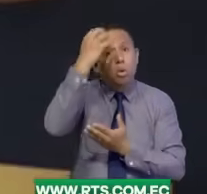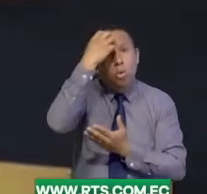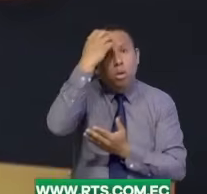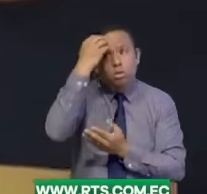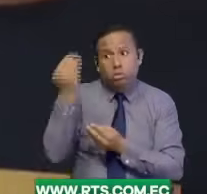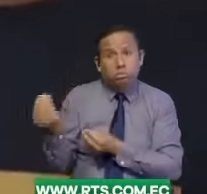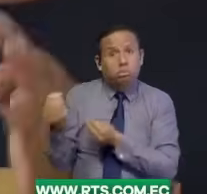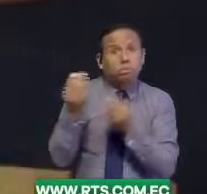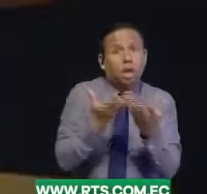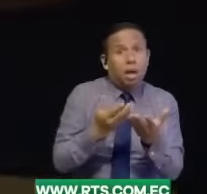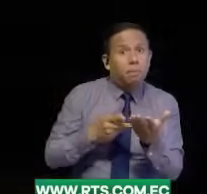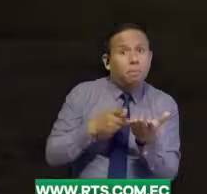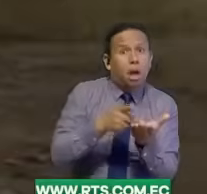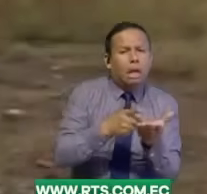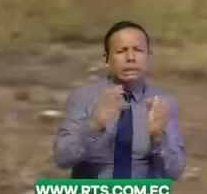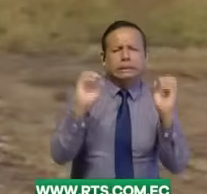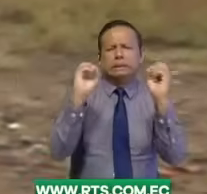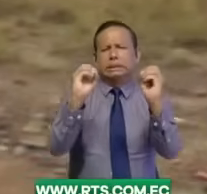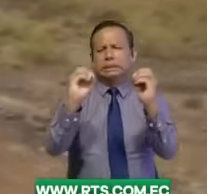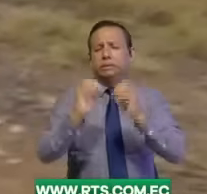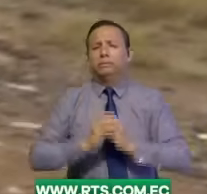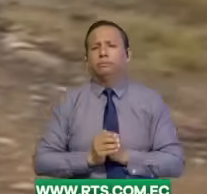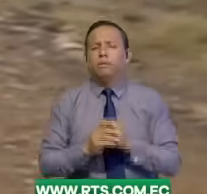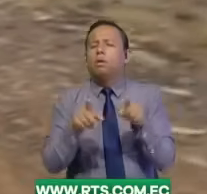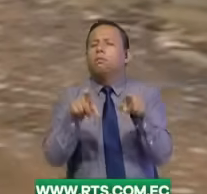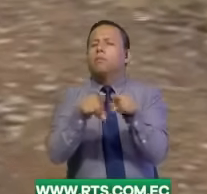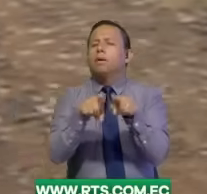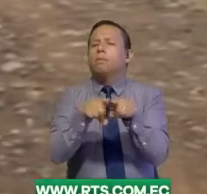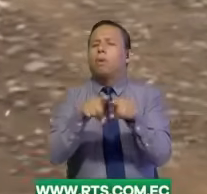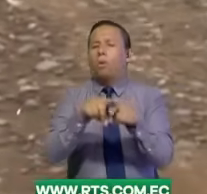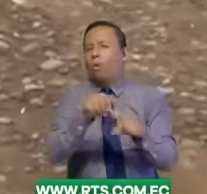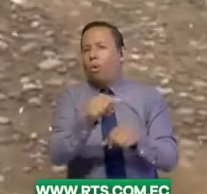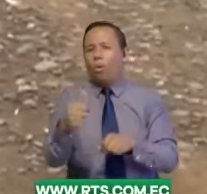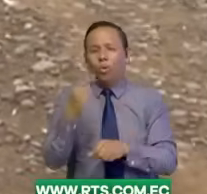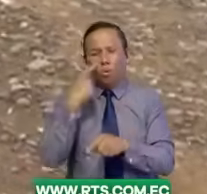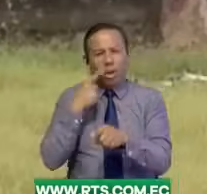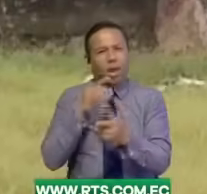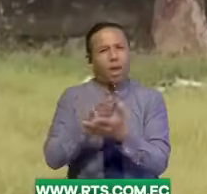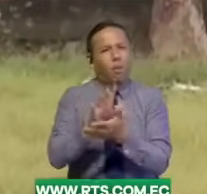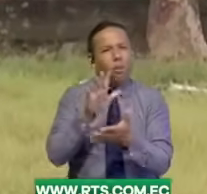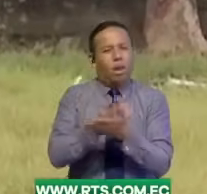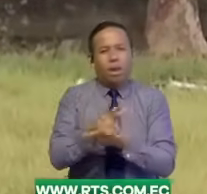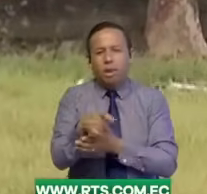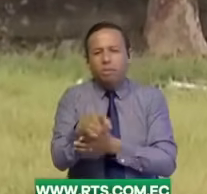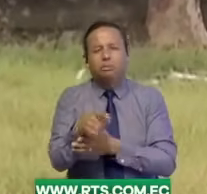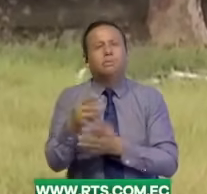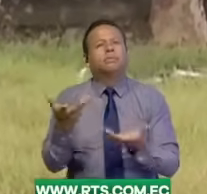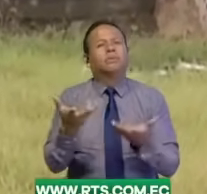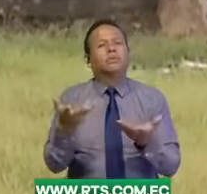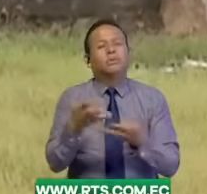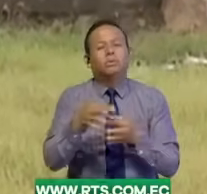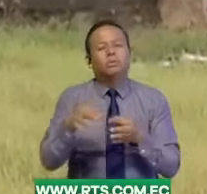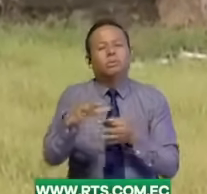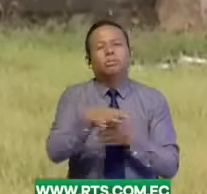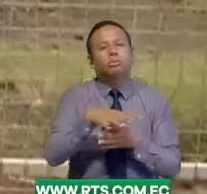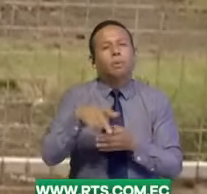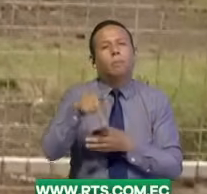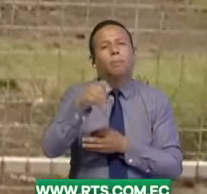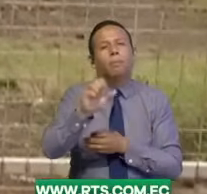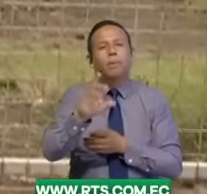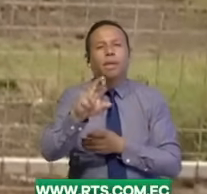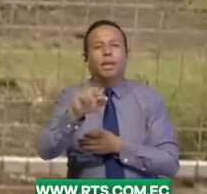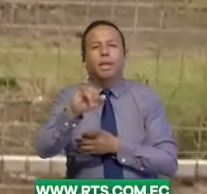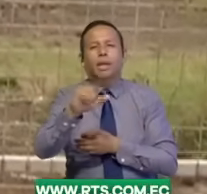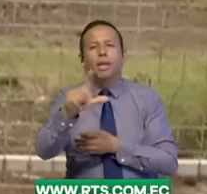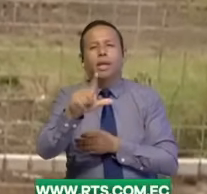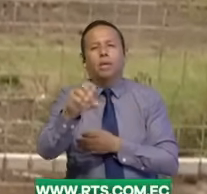los recursos. Y esa es la verdad. Algo similar a lo que se evidencia en la escuela Raquel Naranjo Galán en el sector Colinas de Petrillo, donde